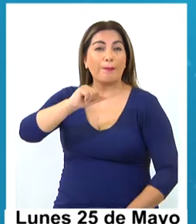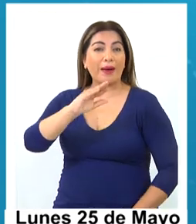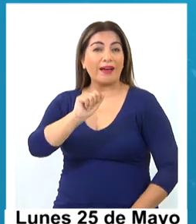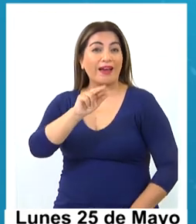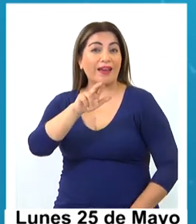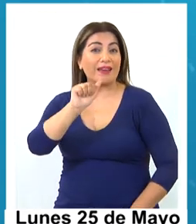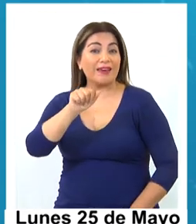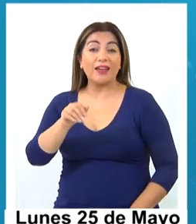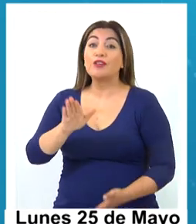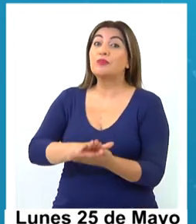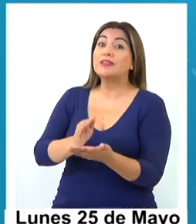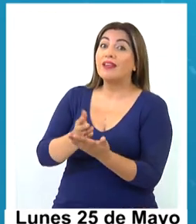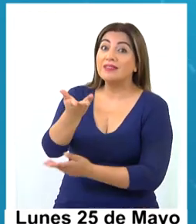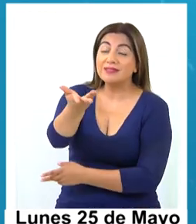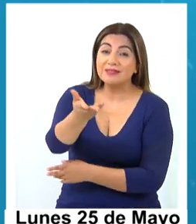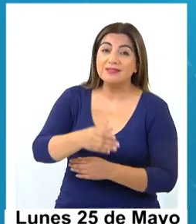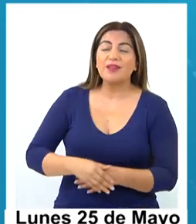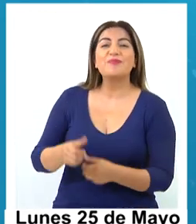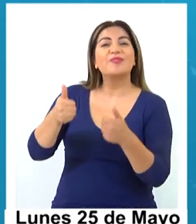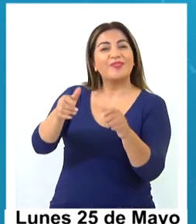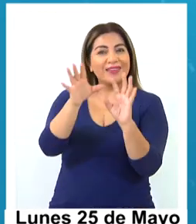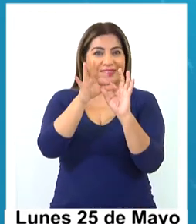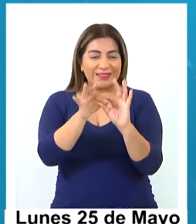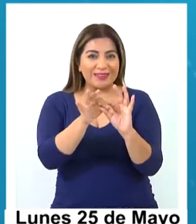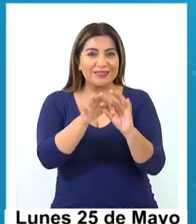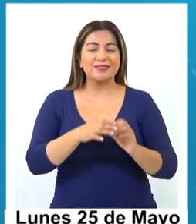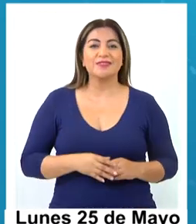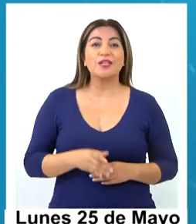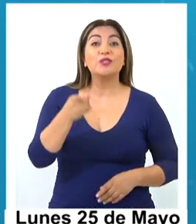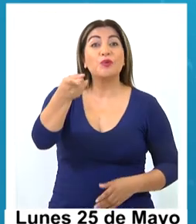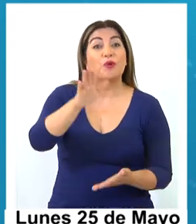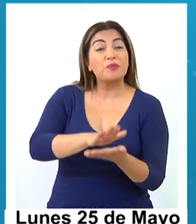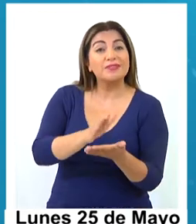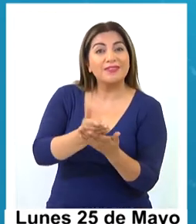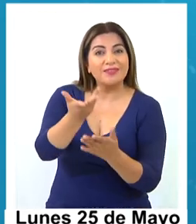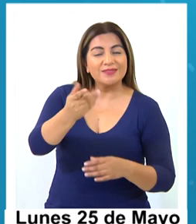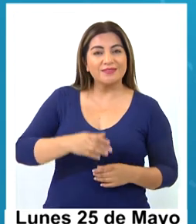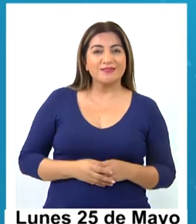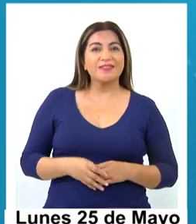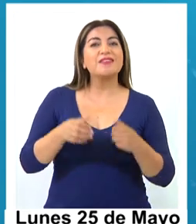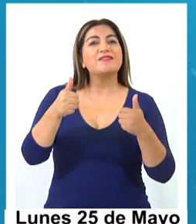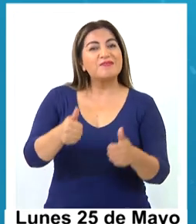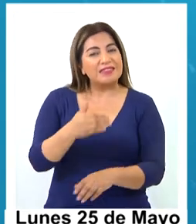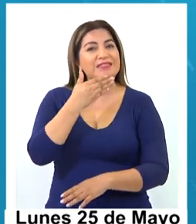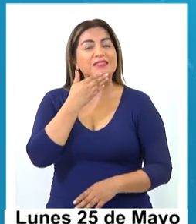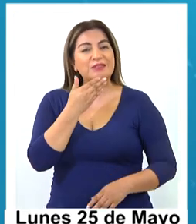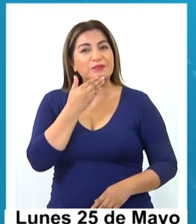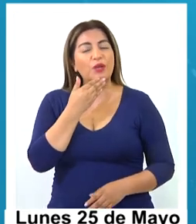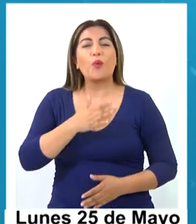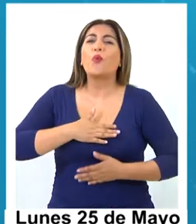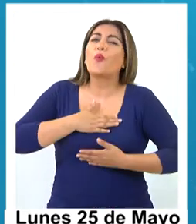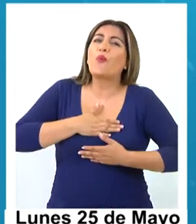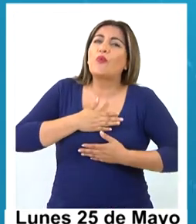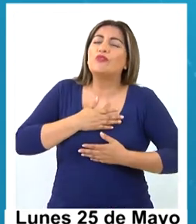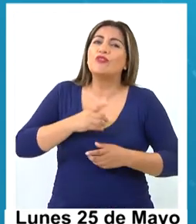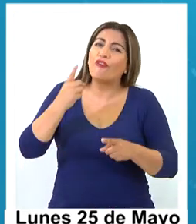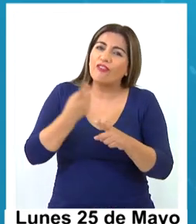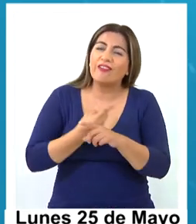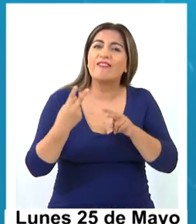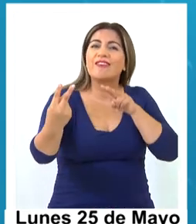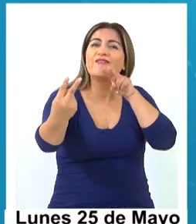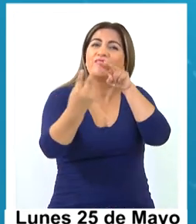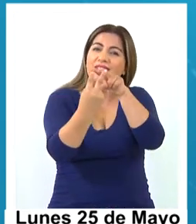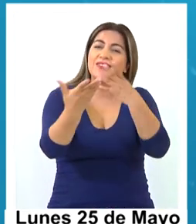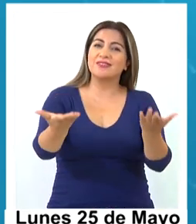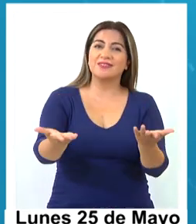doctora macarena santo como ésta macarena muy bien gracias cariño y todo cómo estás bien también más qué gusto